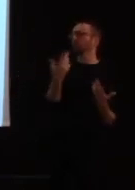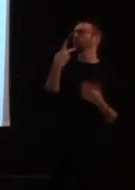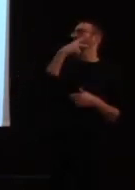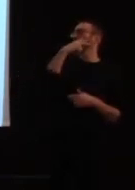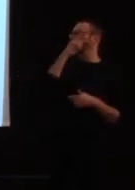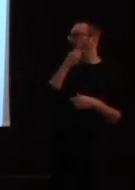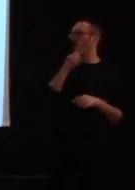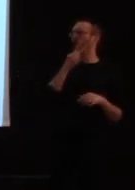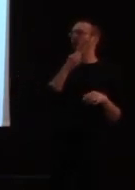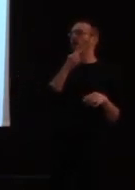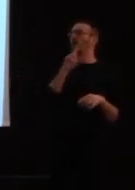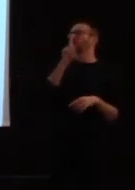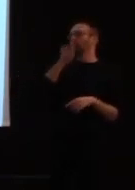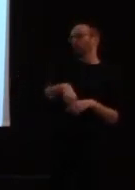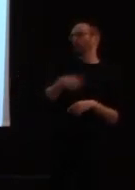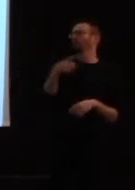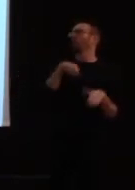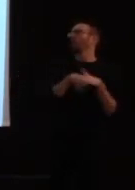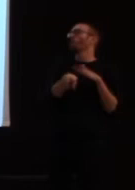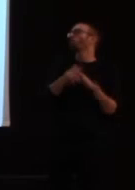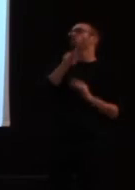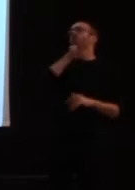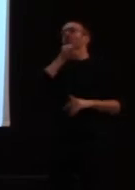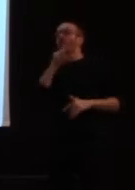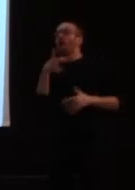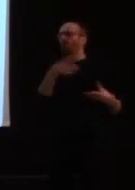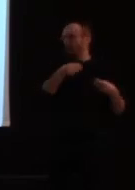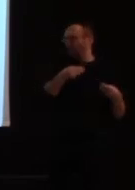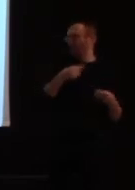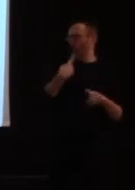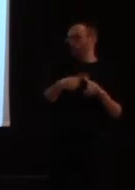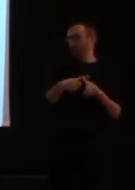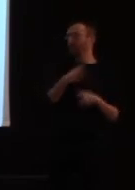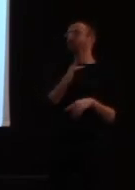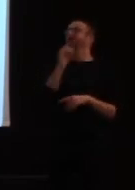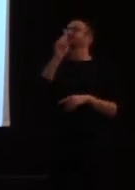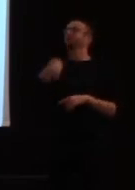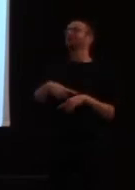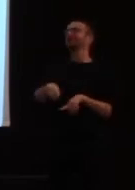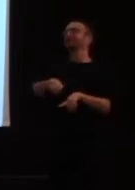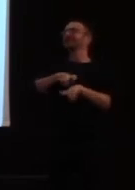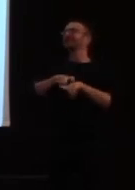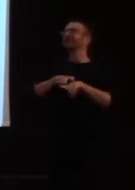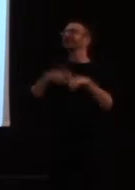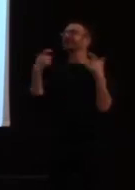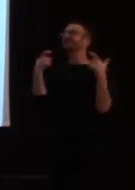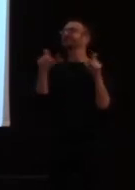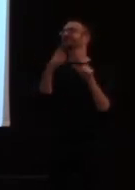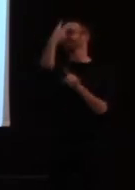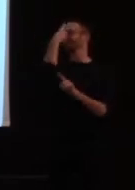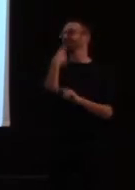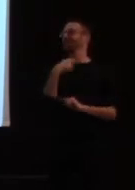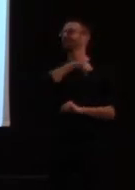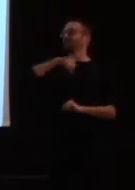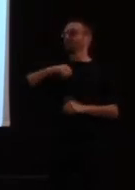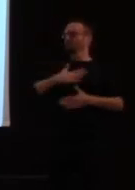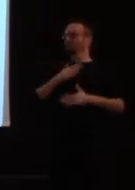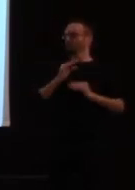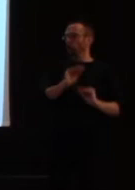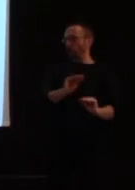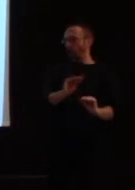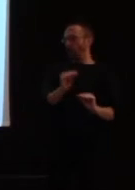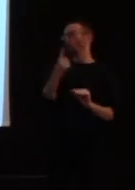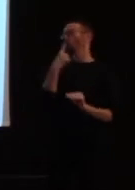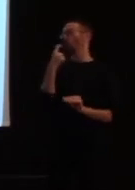materiales? Tiene lo que llamamos un estilo personal, en rojo, estilo personal. ¿De qué quiere esto? Quiere decir que todos los